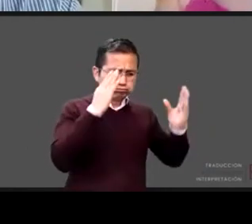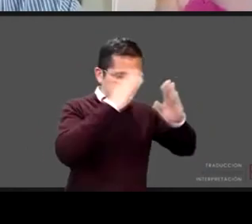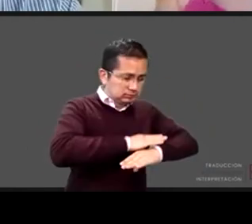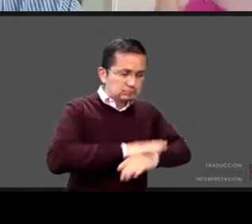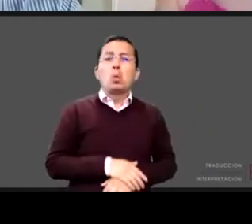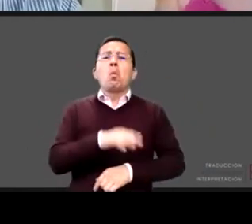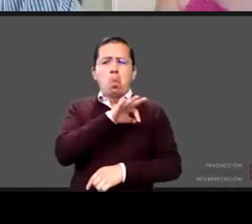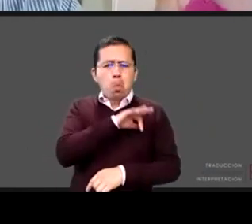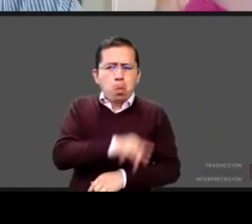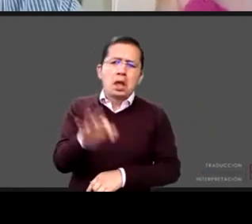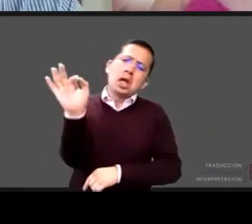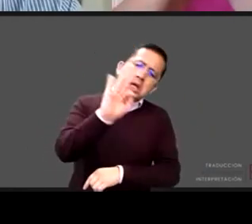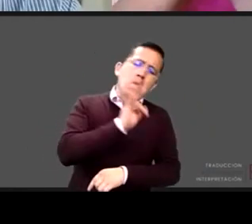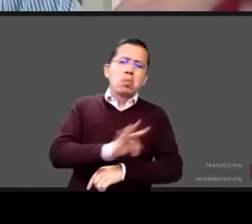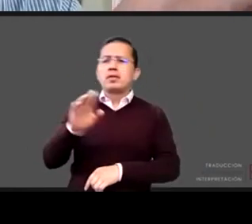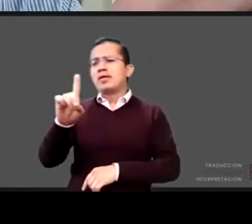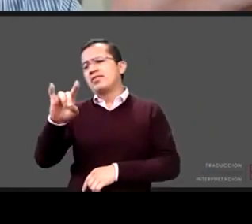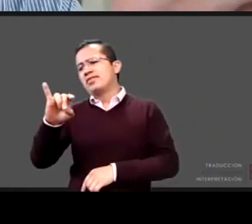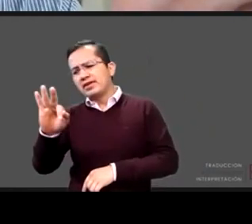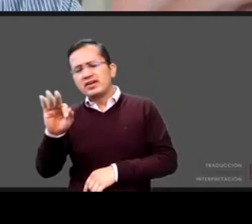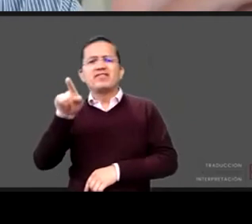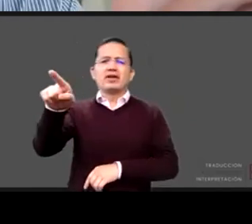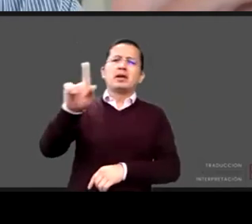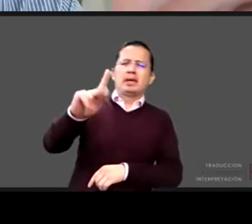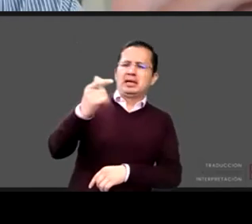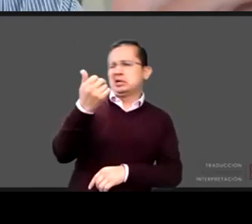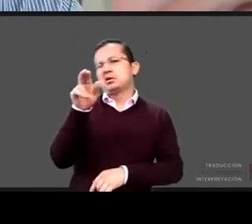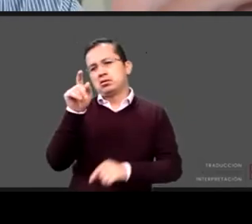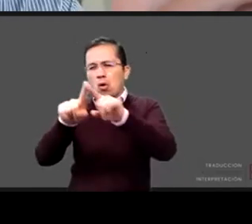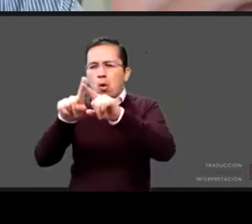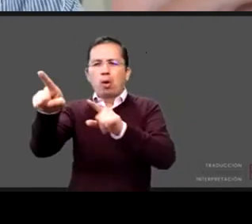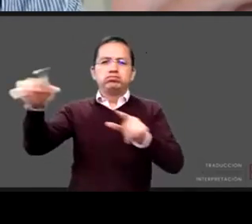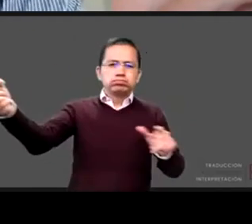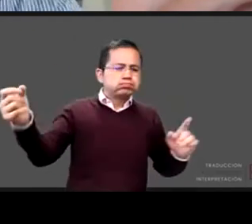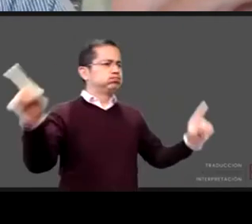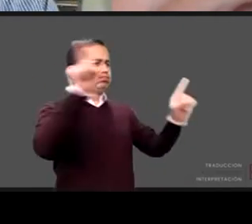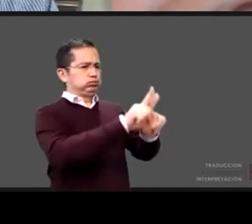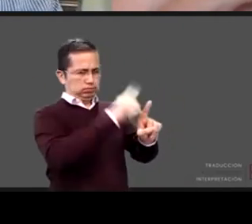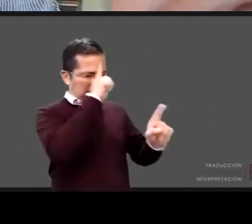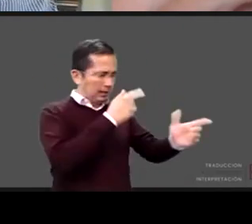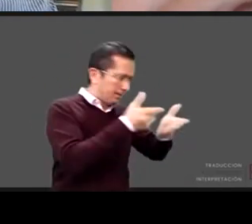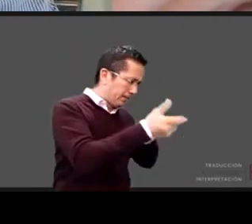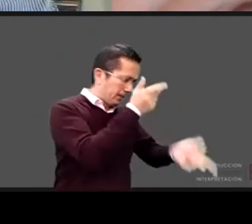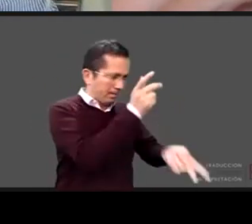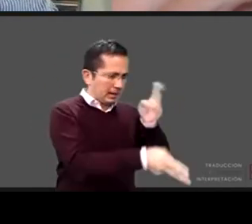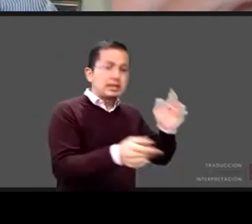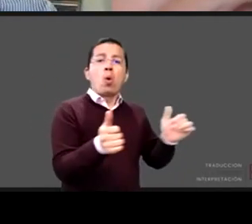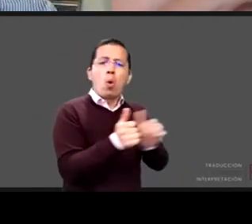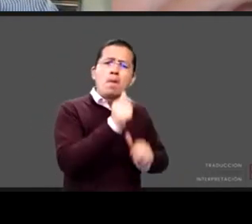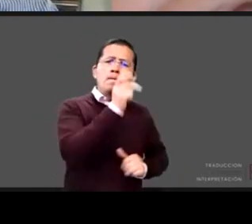Protección o la instancia municipal y a través del diálogo con los padres y del fomento de la crianza positiva y de las